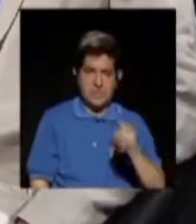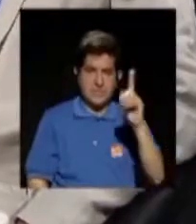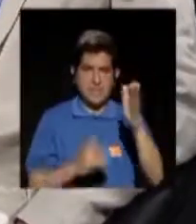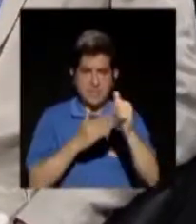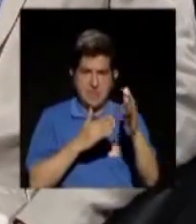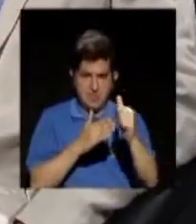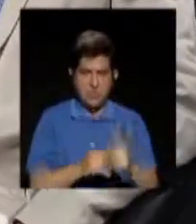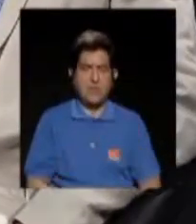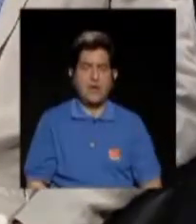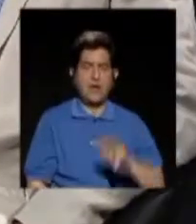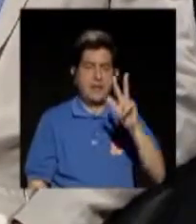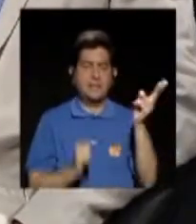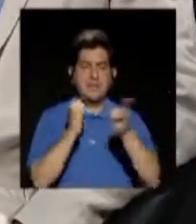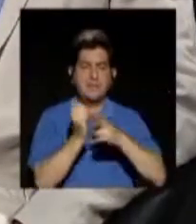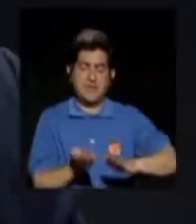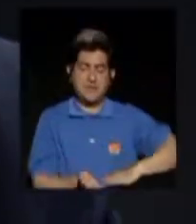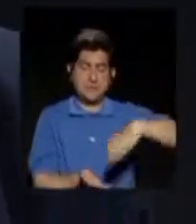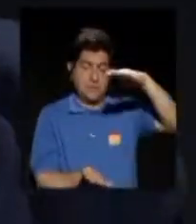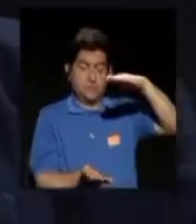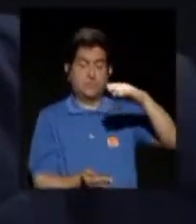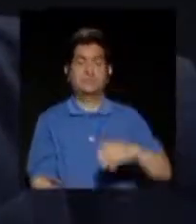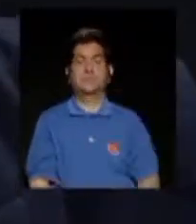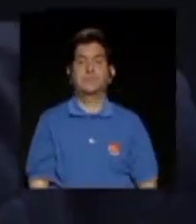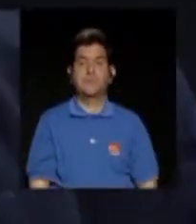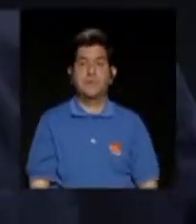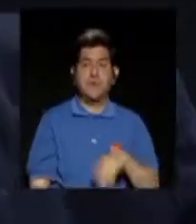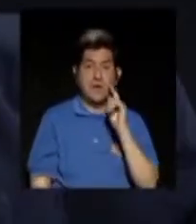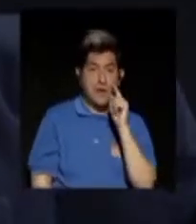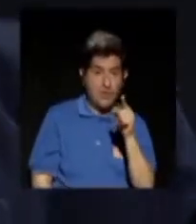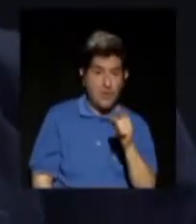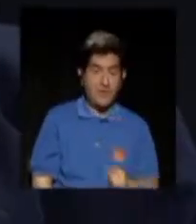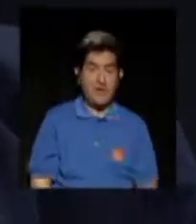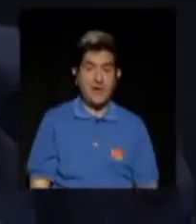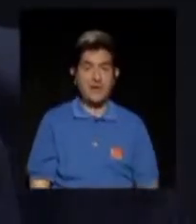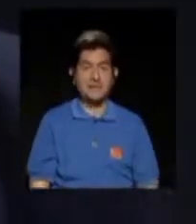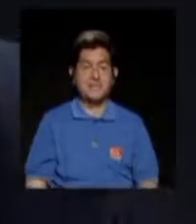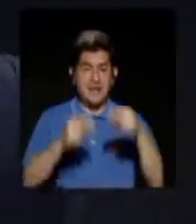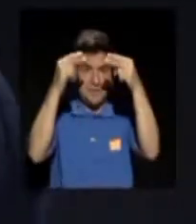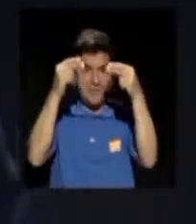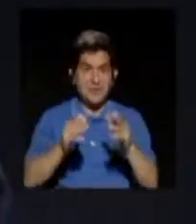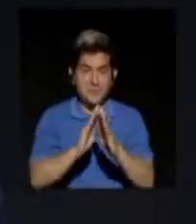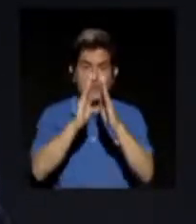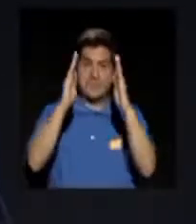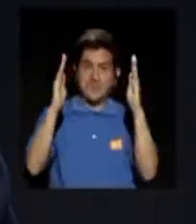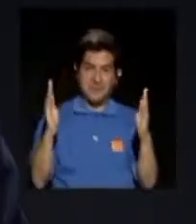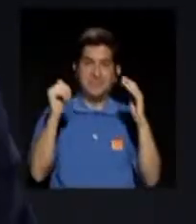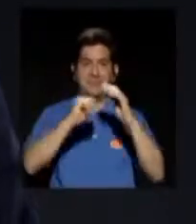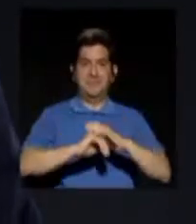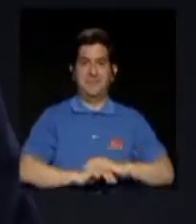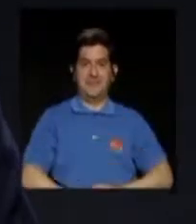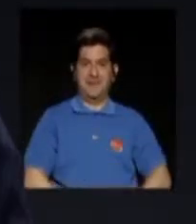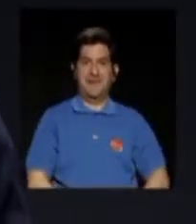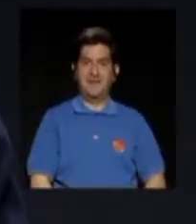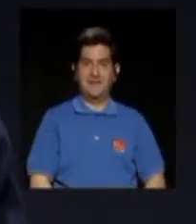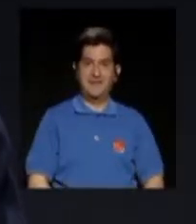casi 3 veces más. Con esa ampliación de presupuesto,